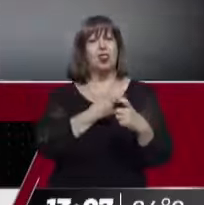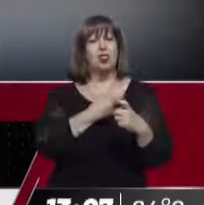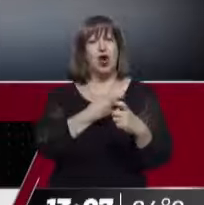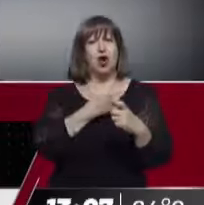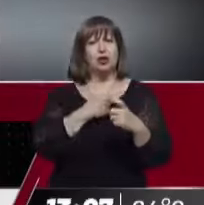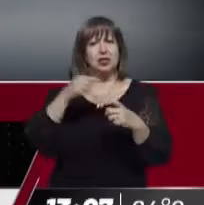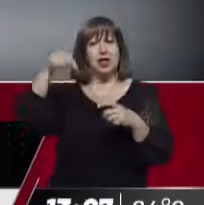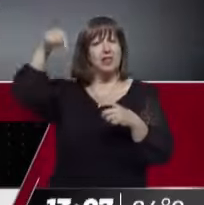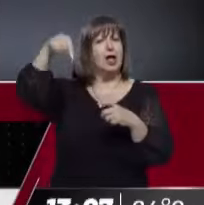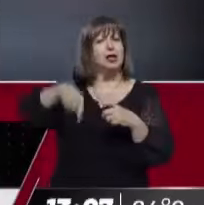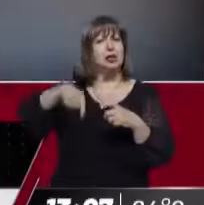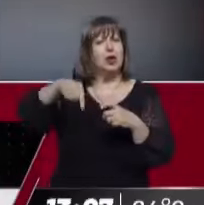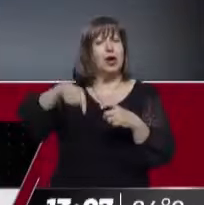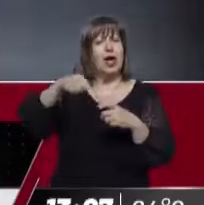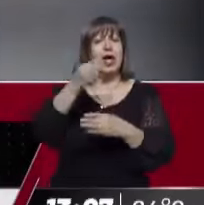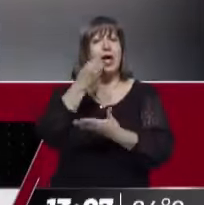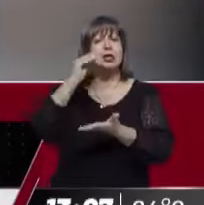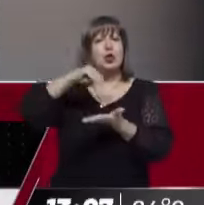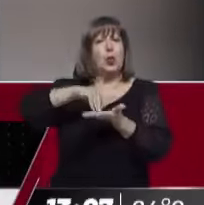Madryn. Sí, sí.